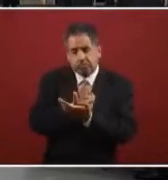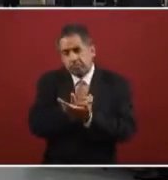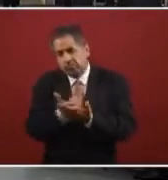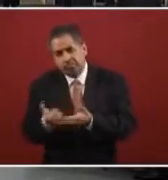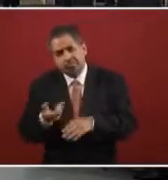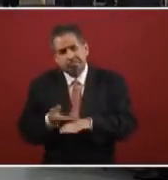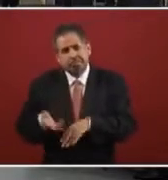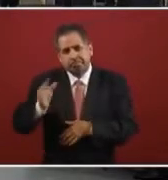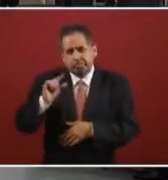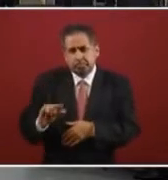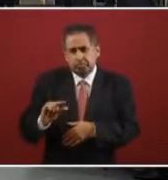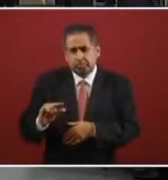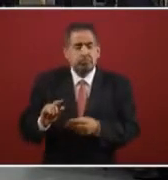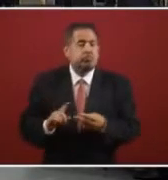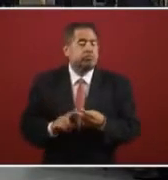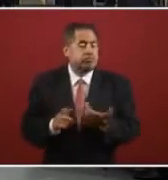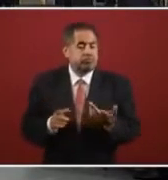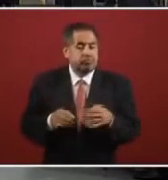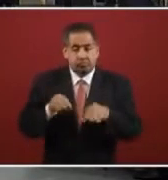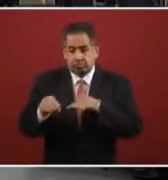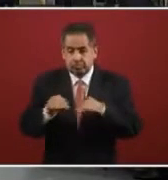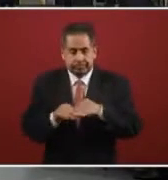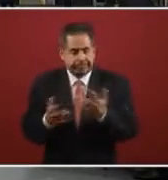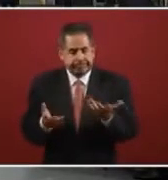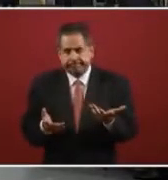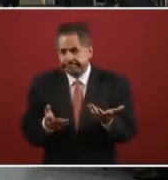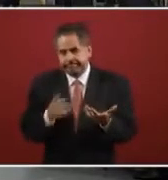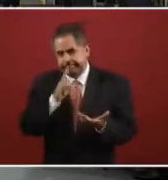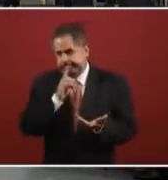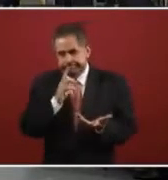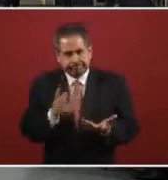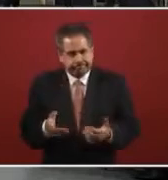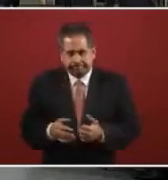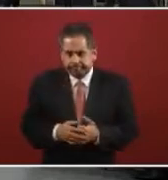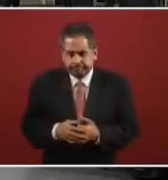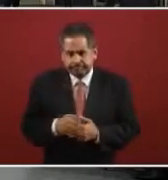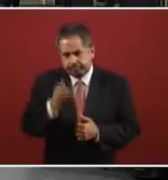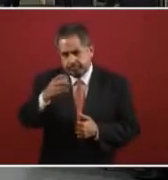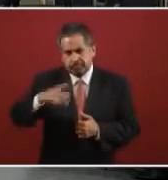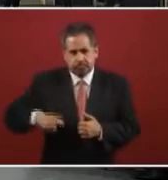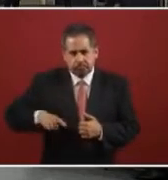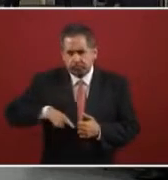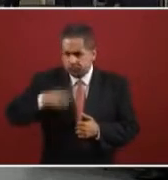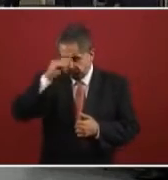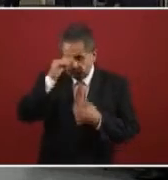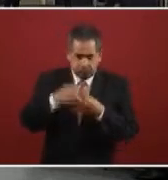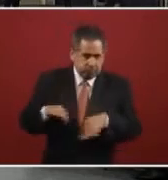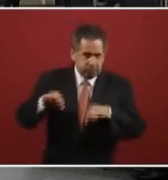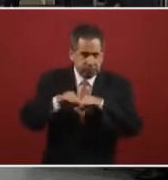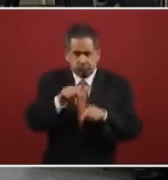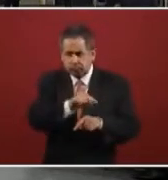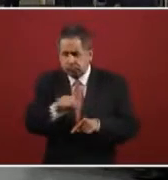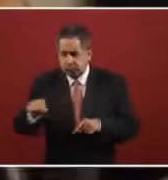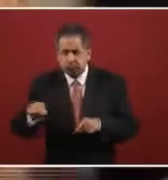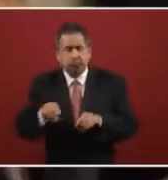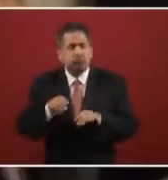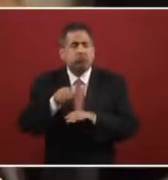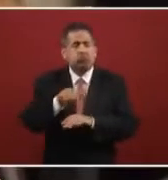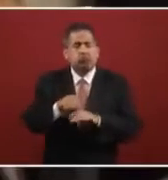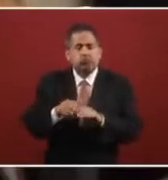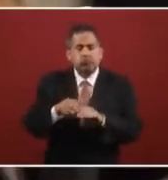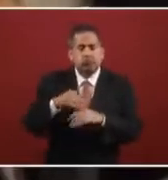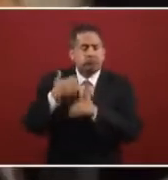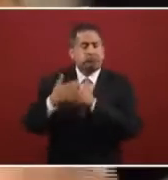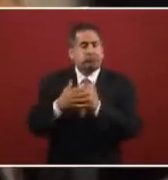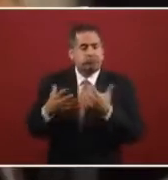security. bajo y prácticamente laboran en condiciones precarias. They work in precarious Que tienen conditions. ellos en la construcción del proyecto